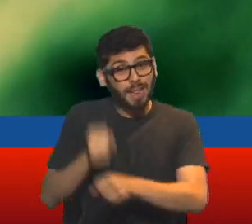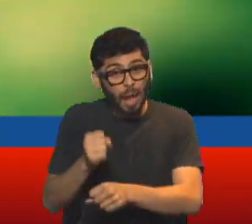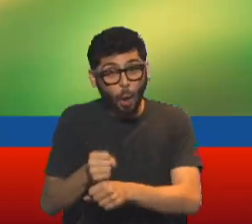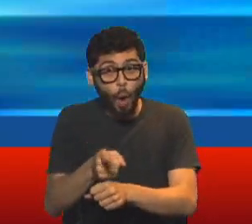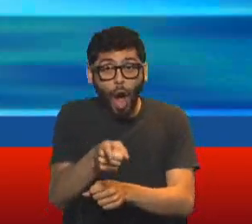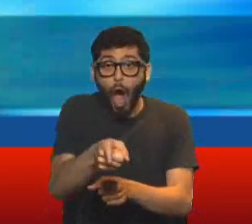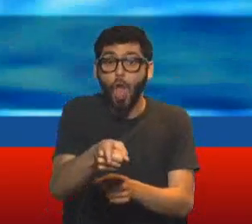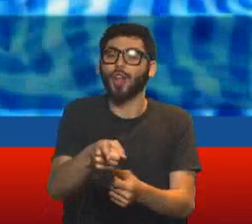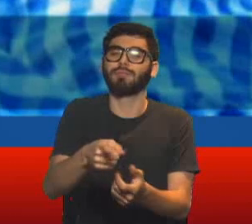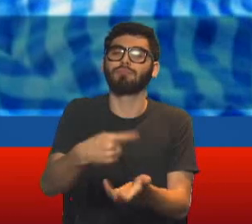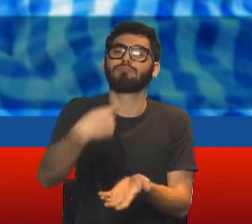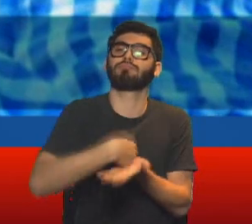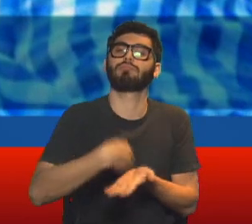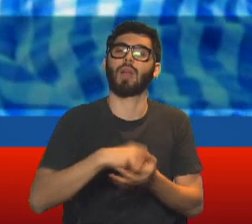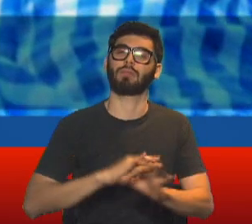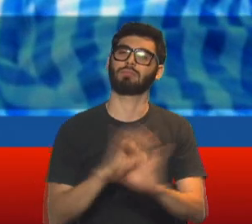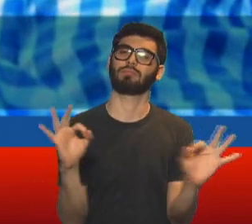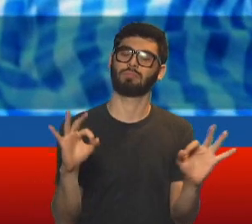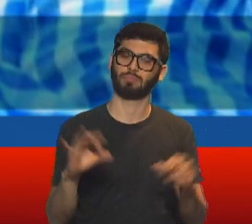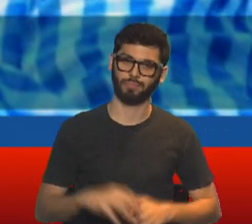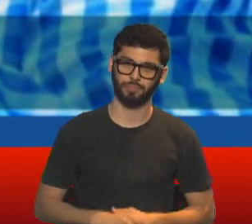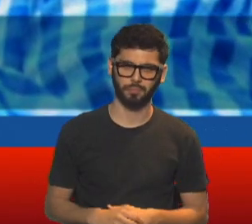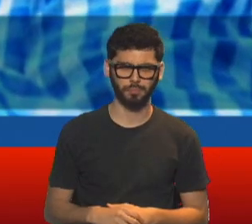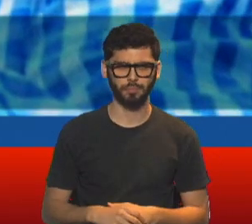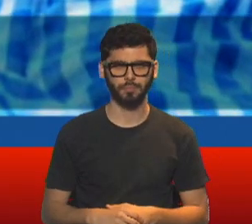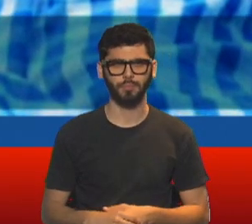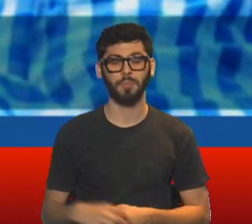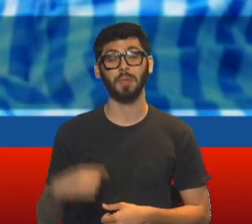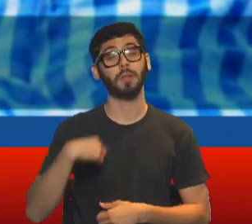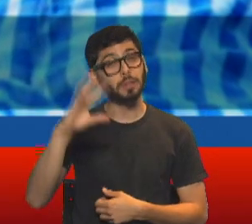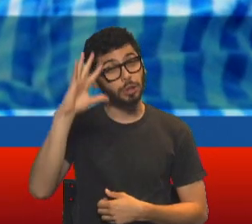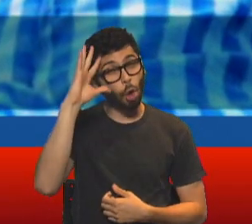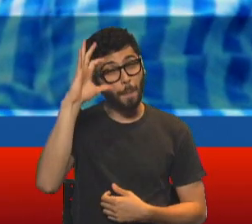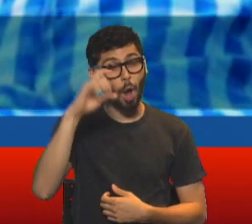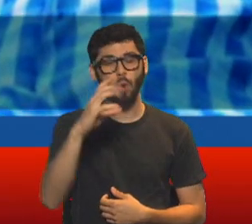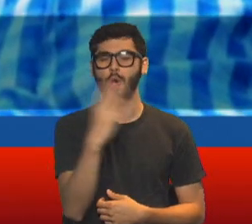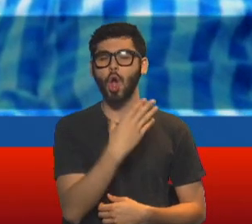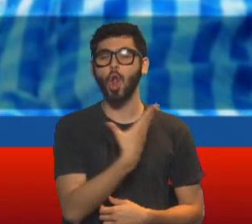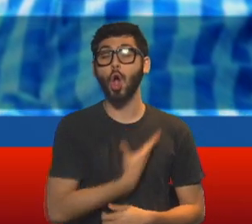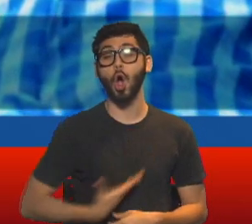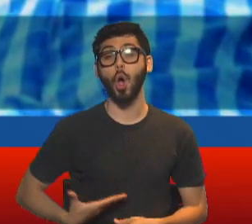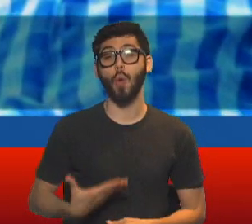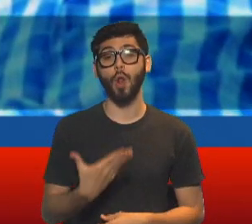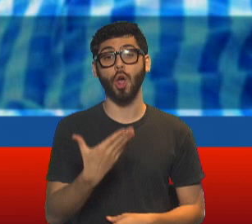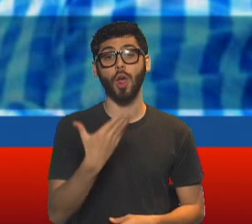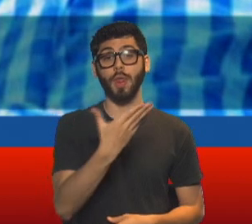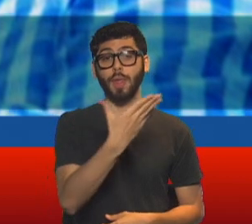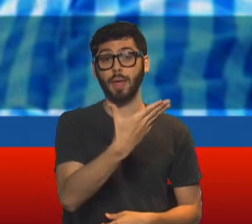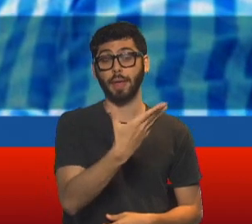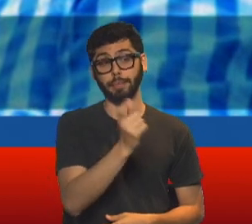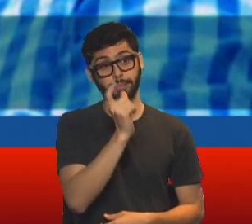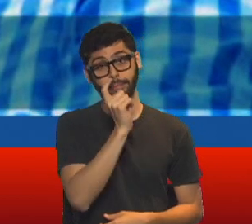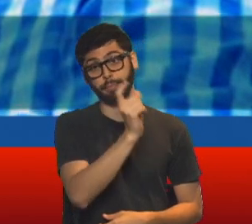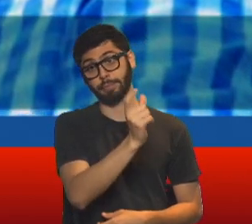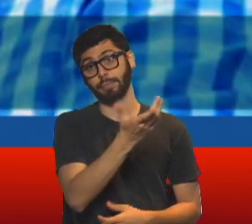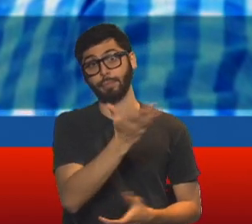esta señal de ruptura dentro de la Corte, o la grieta, como decía Gil Domínguez, que en rigor no es una grieta que tenga que